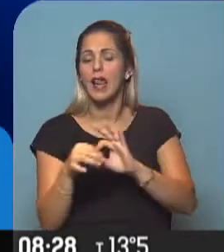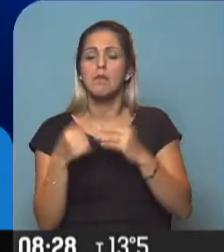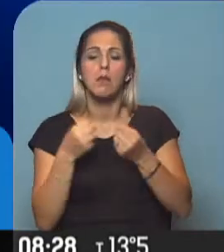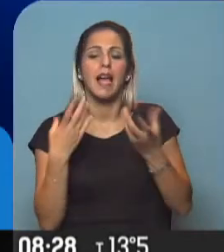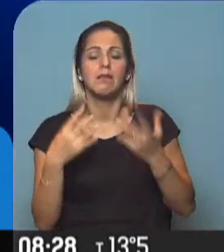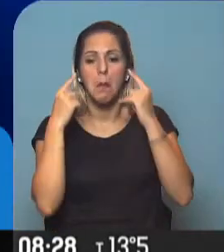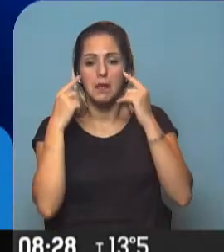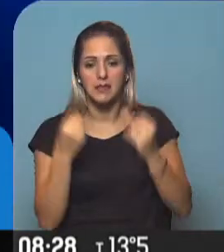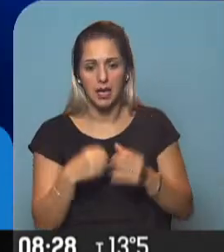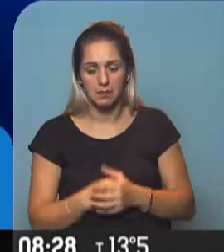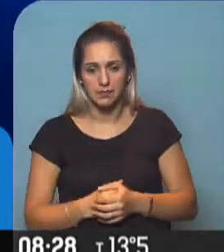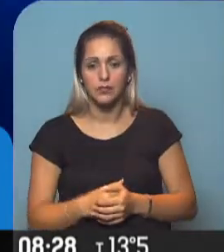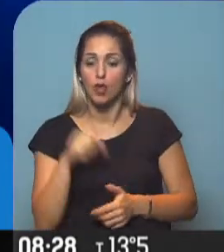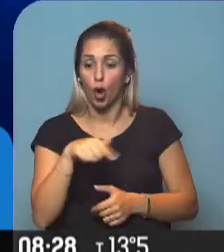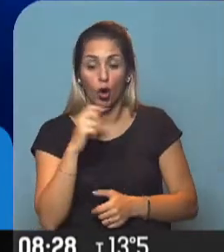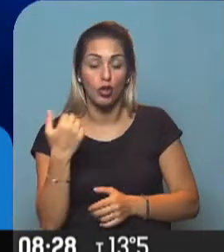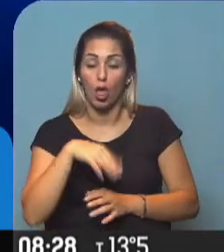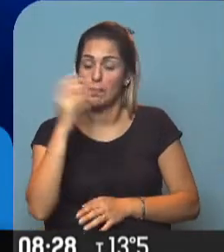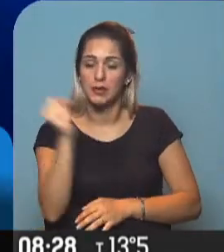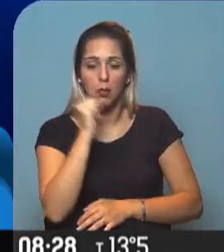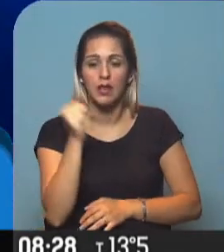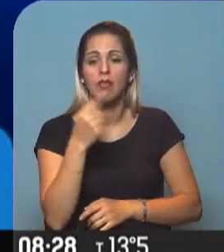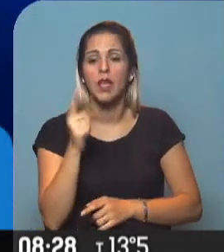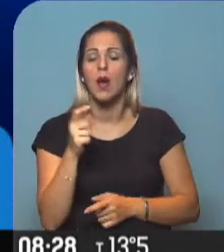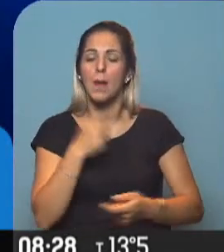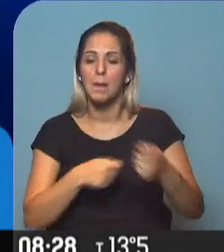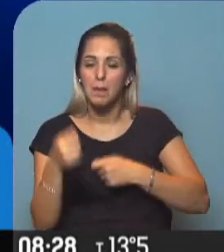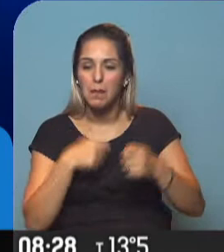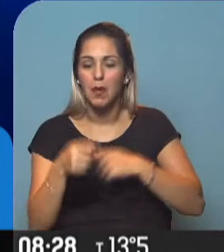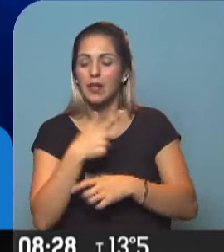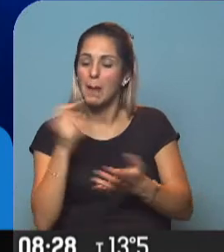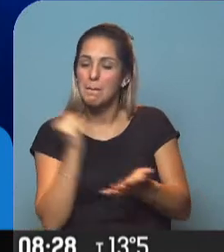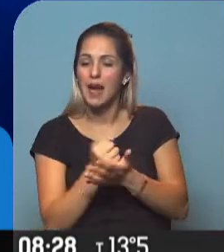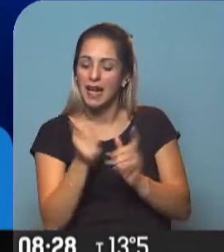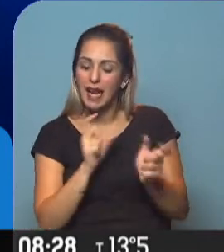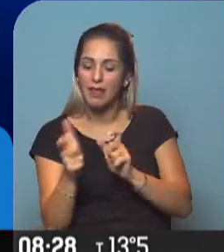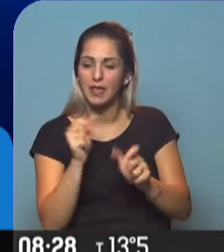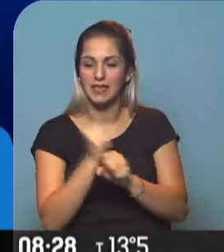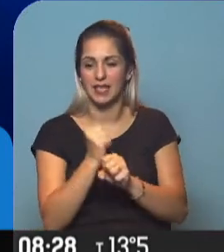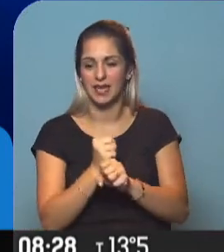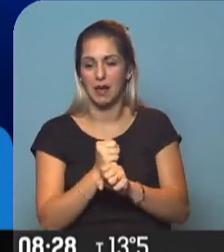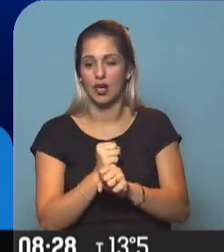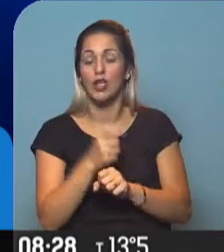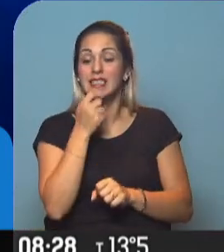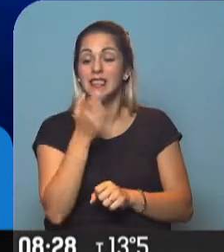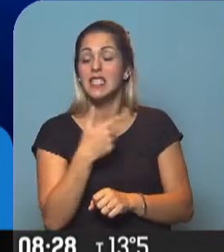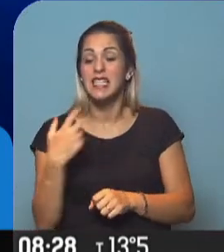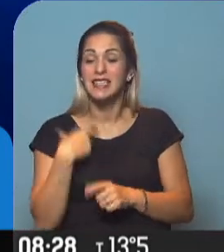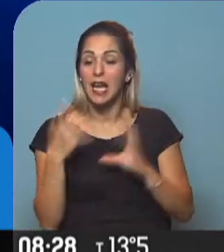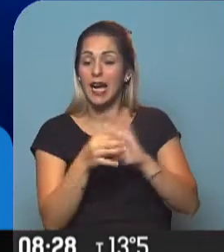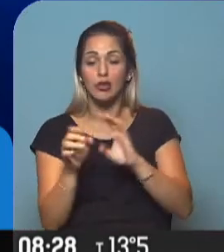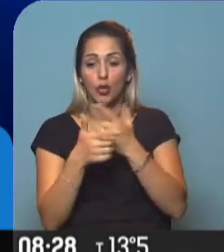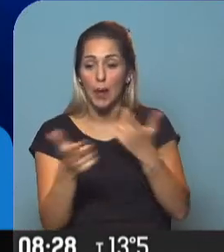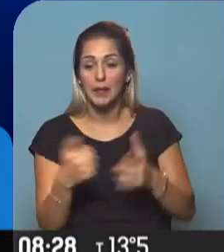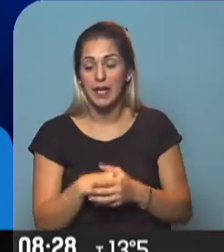los sindicatos son fundamentales porque son los que regulan el mercado de trabajo si no hubiera sindicatos todo sería más bajo no